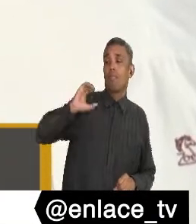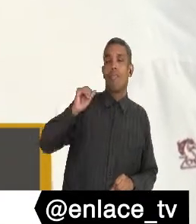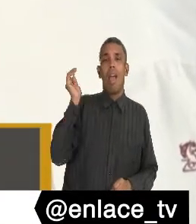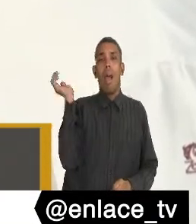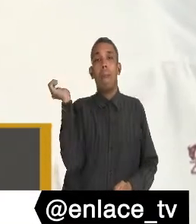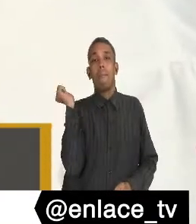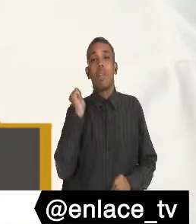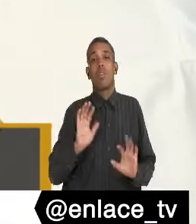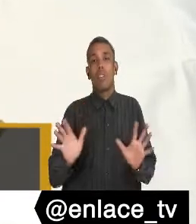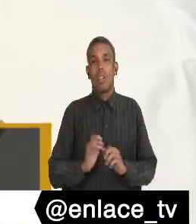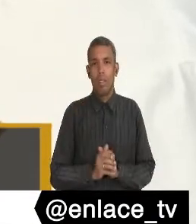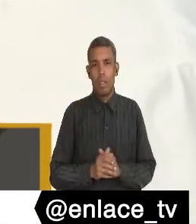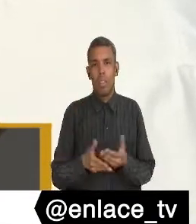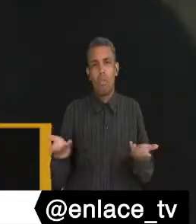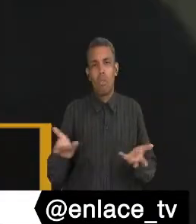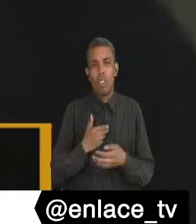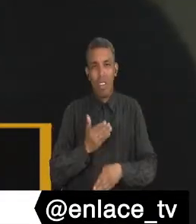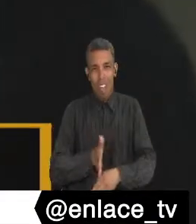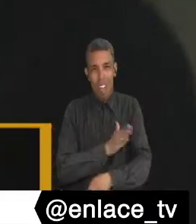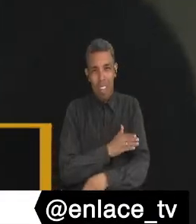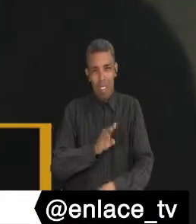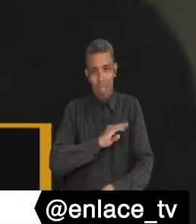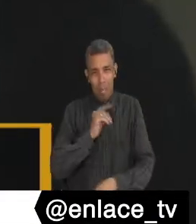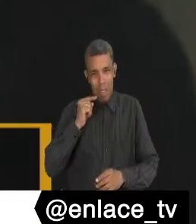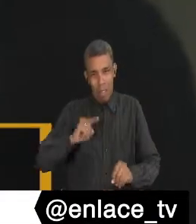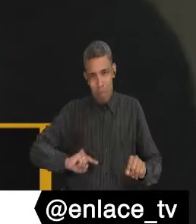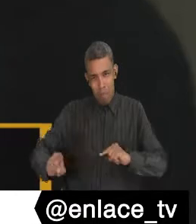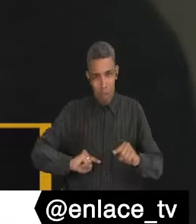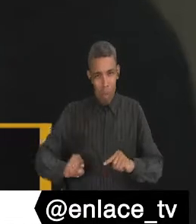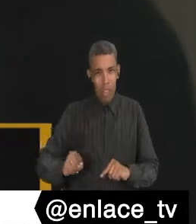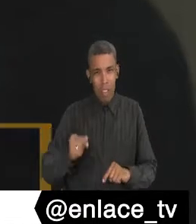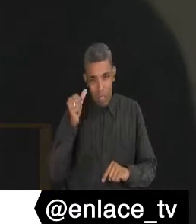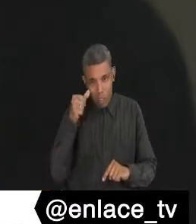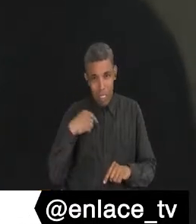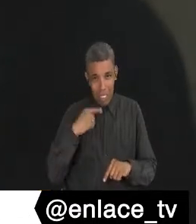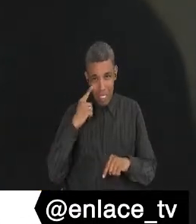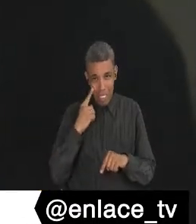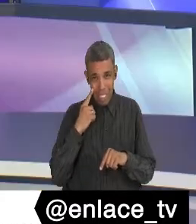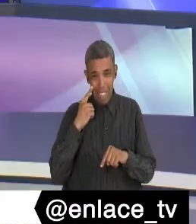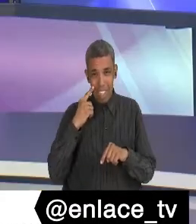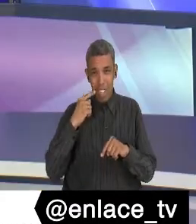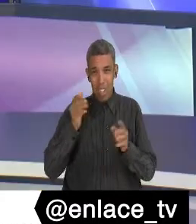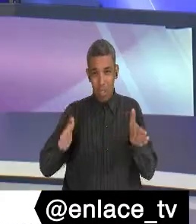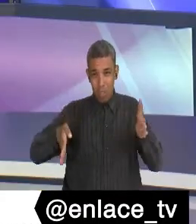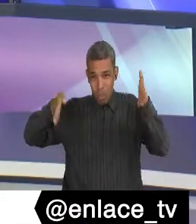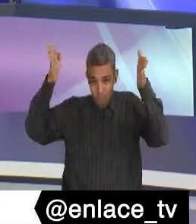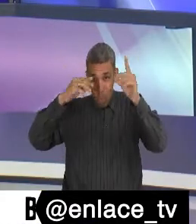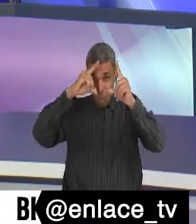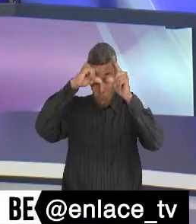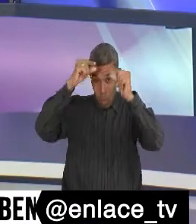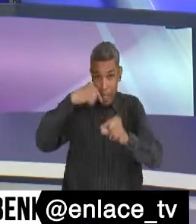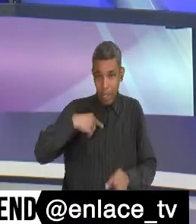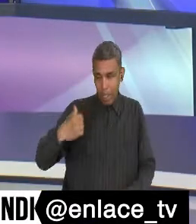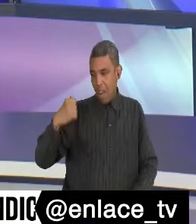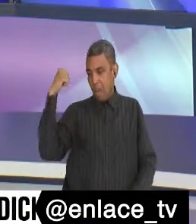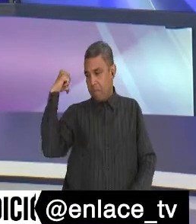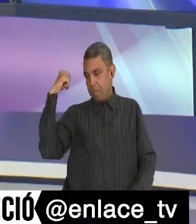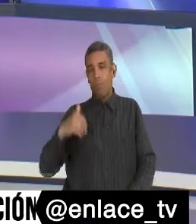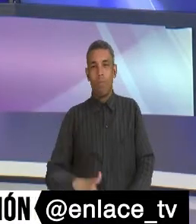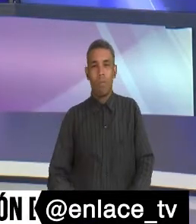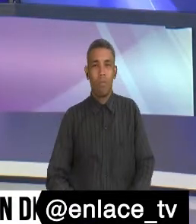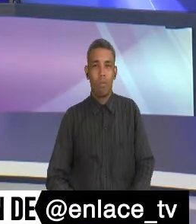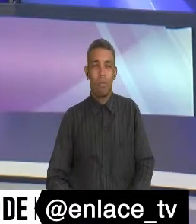Armada está ubicada en el antiguo Centro Administrativo Municipal, ubicado en la parte posterior de Superestrellas. El párroco de la capilla